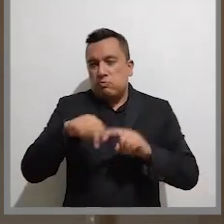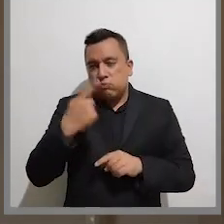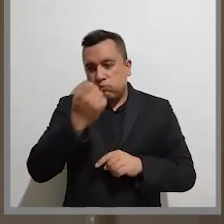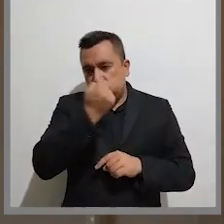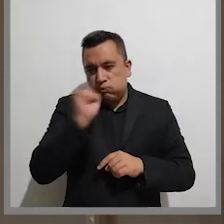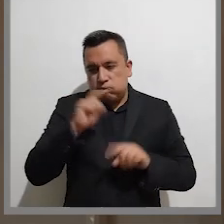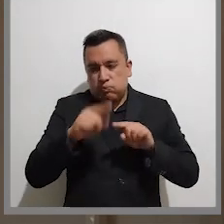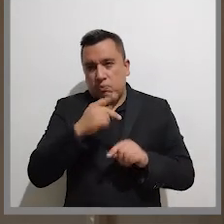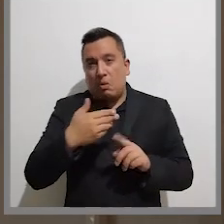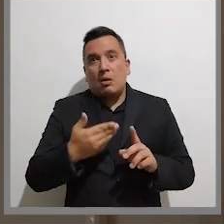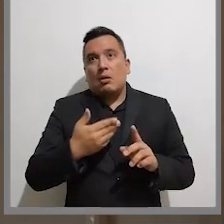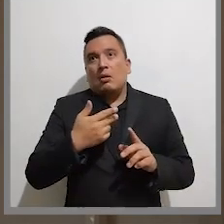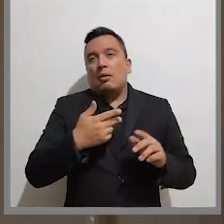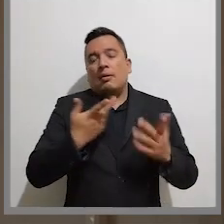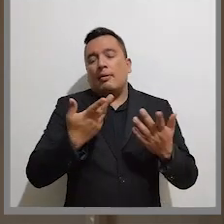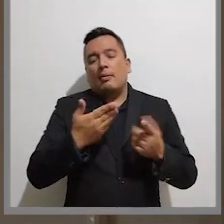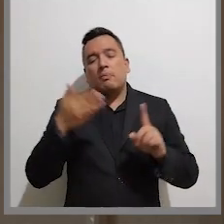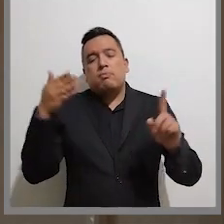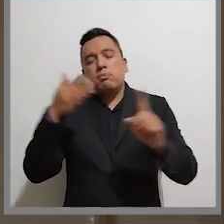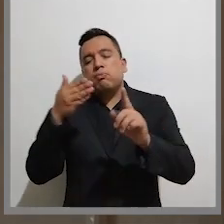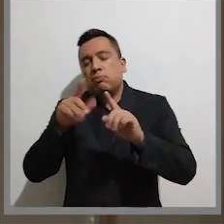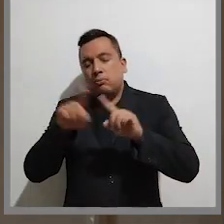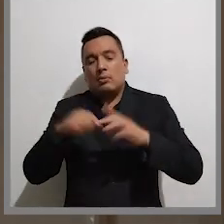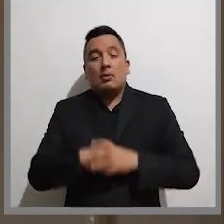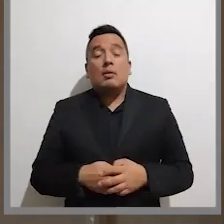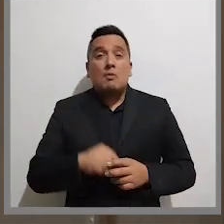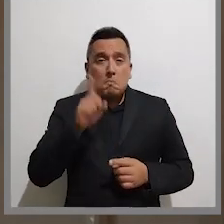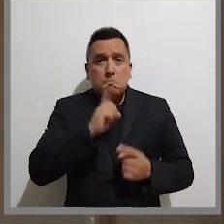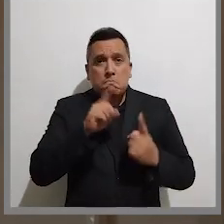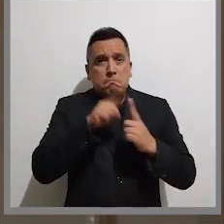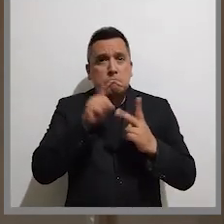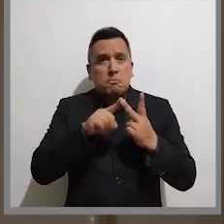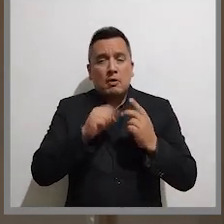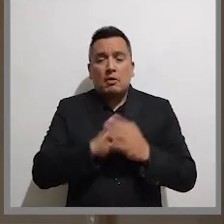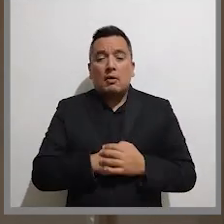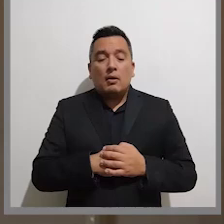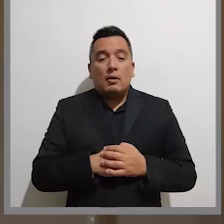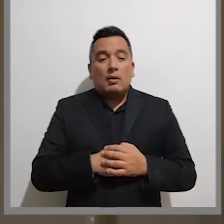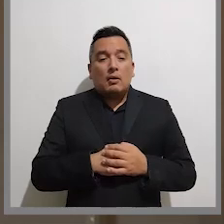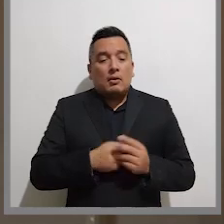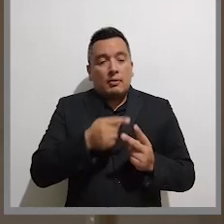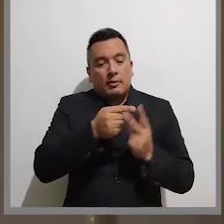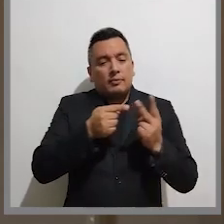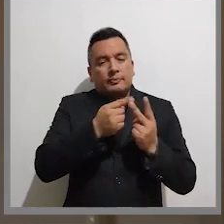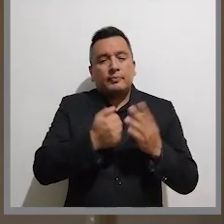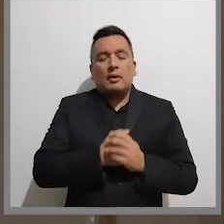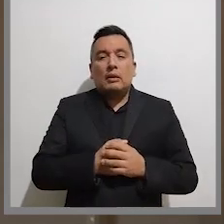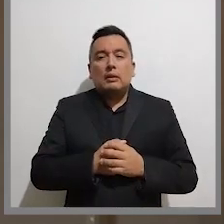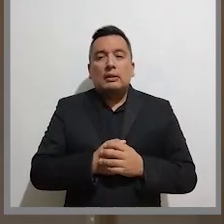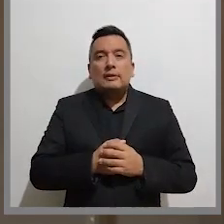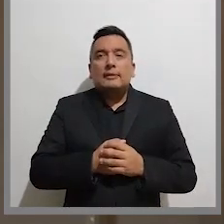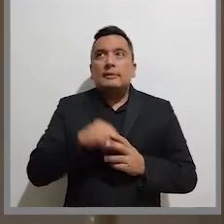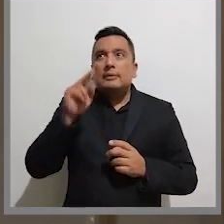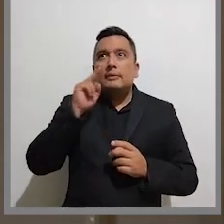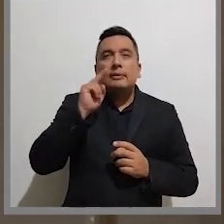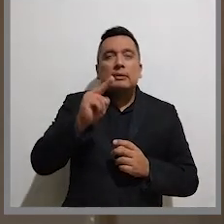en sus aspiraciones e incluso clases sociales. Son dos mujeres que de manera común se enfrentan a la